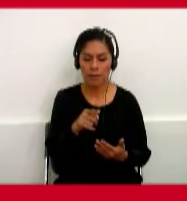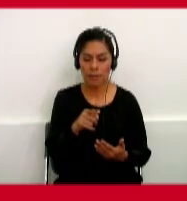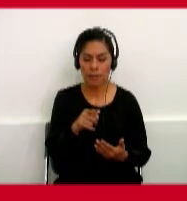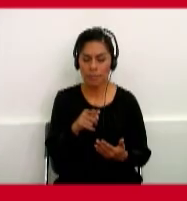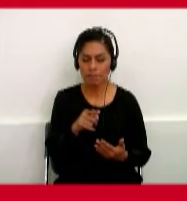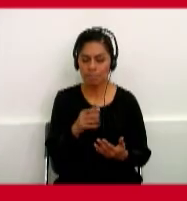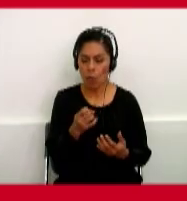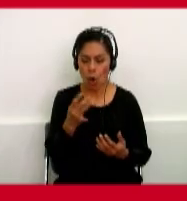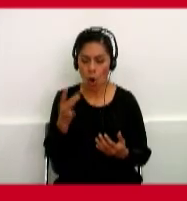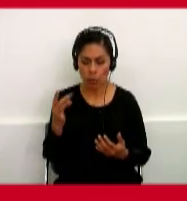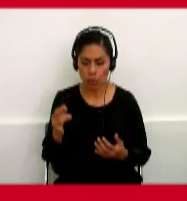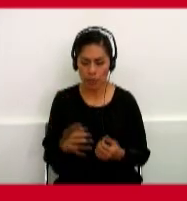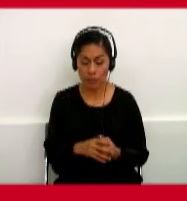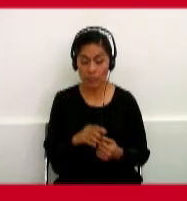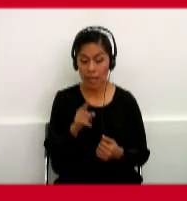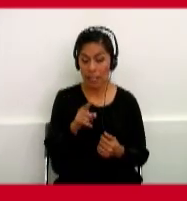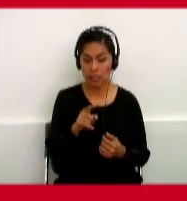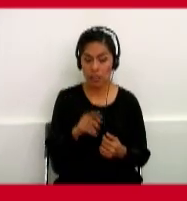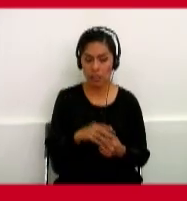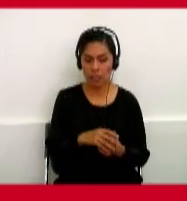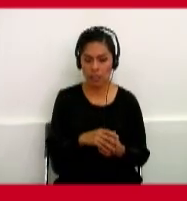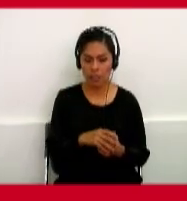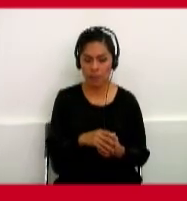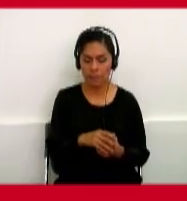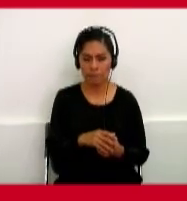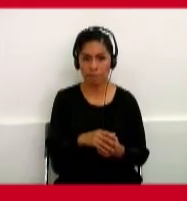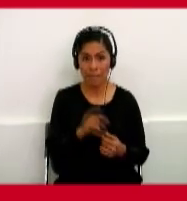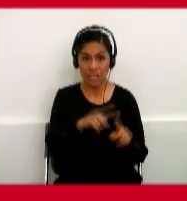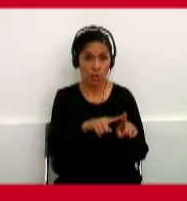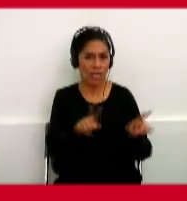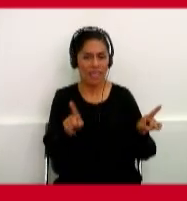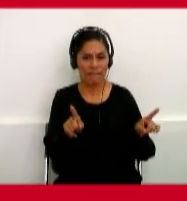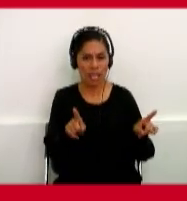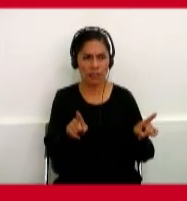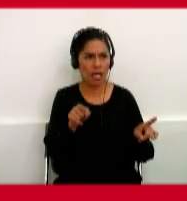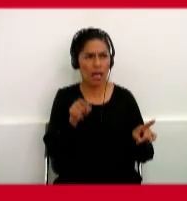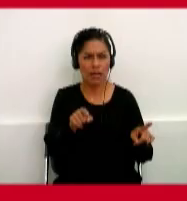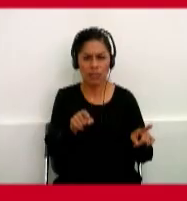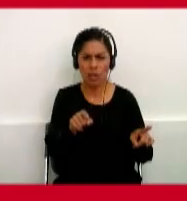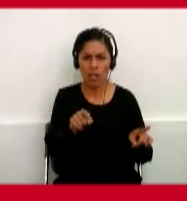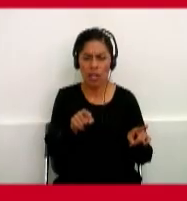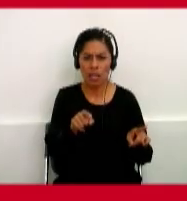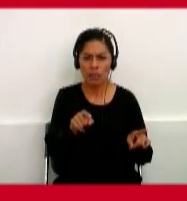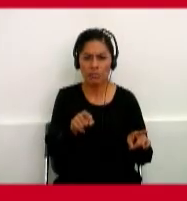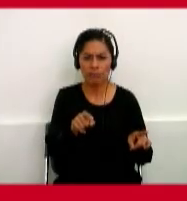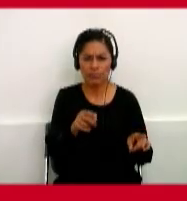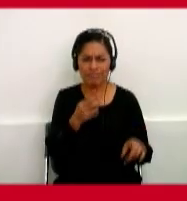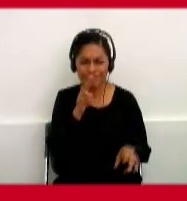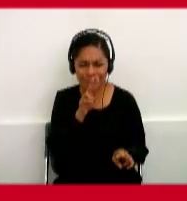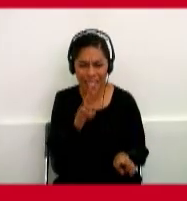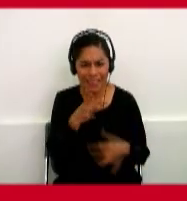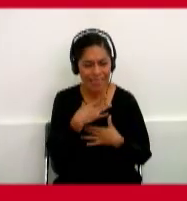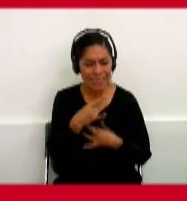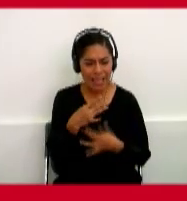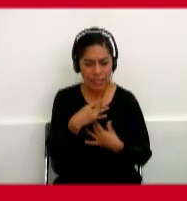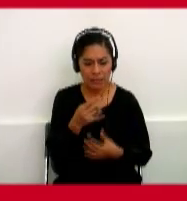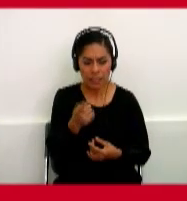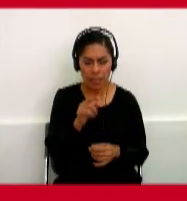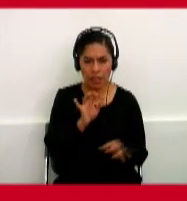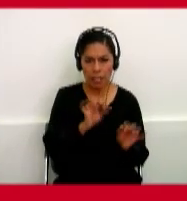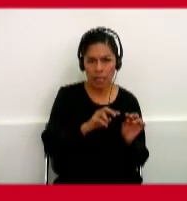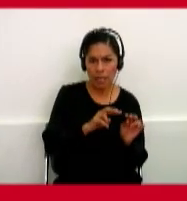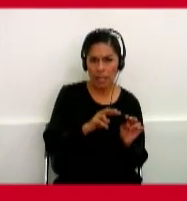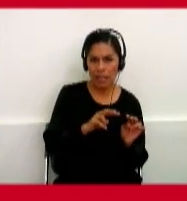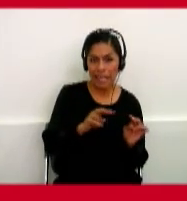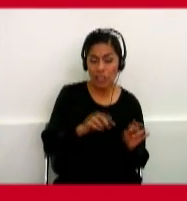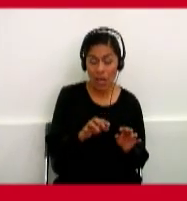value es prácticamente la relación entre el NPV entre el CAPEX, y lo interesante de este gráfico es el comportamiento de este yacimiento.